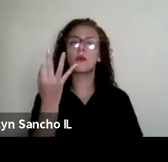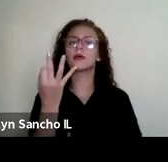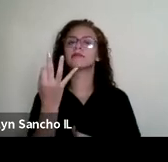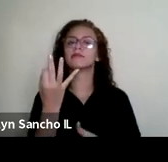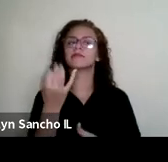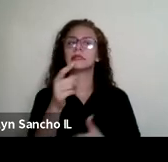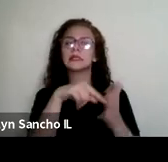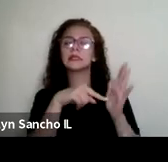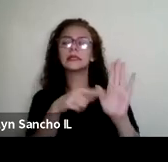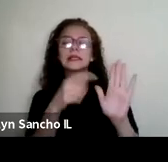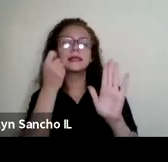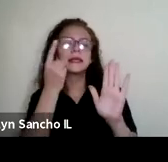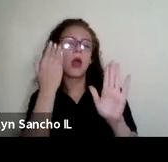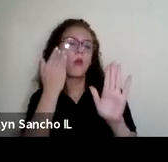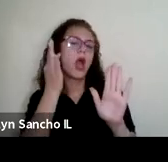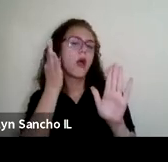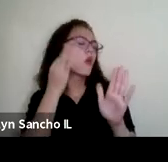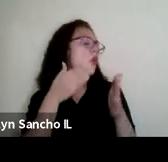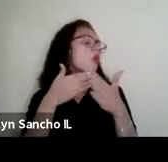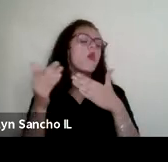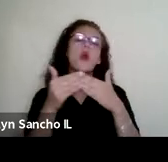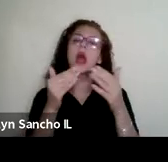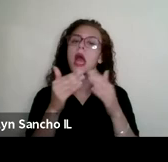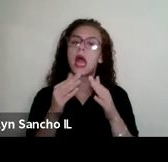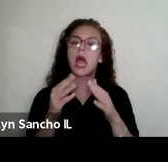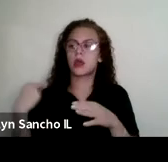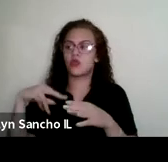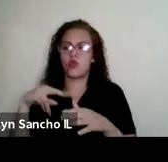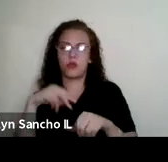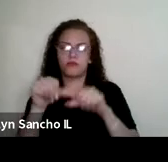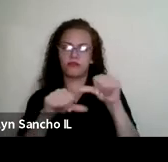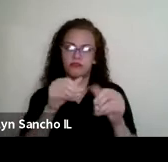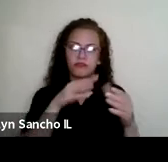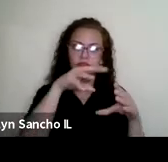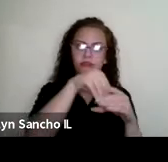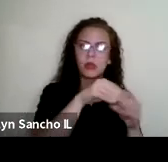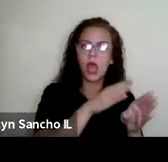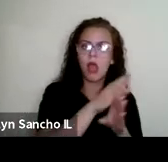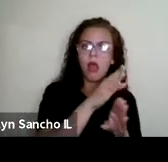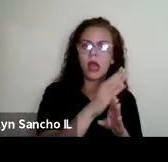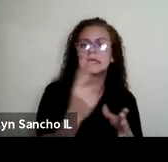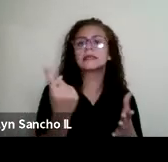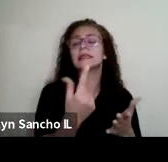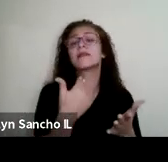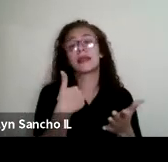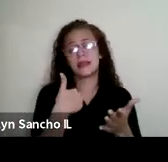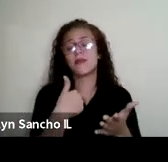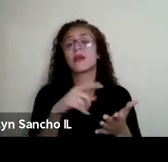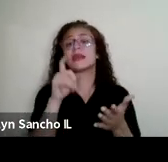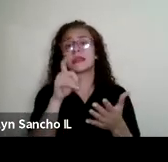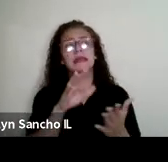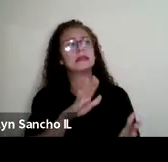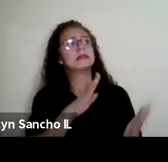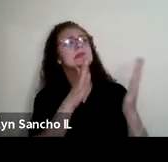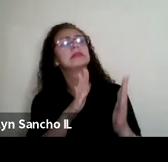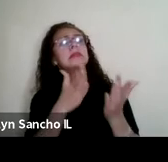¿verdad? Por qué las mujeres, sea cual sea el campo en el que nos desarrollemos, siempre tenemos que estar